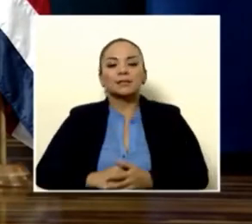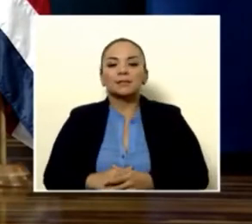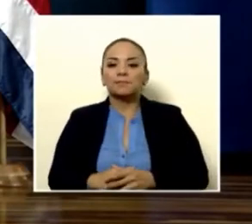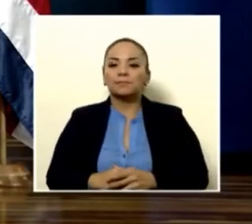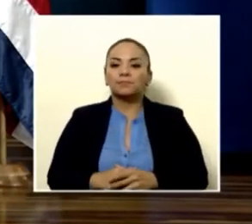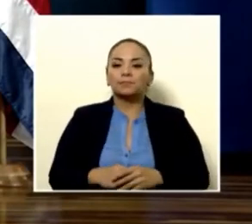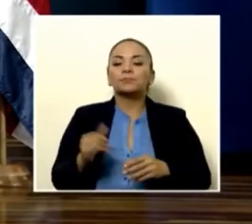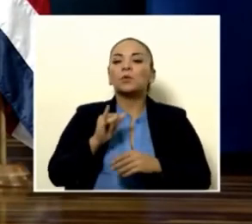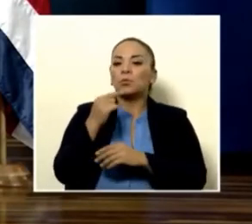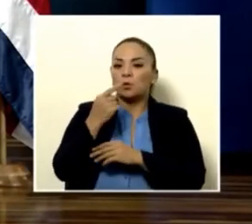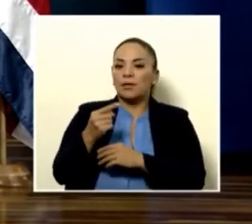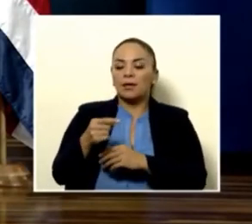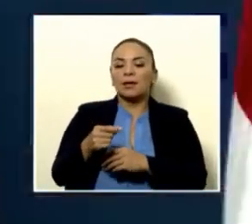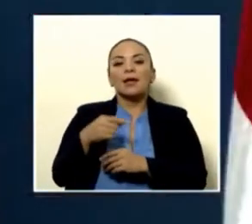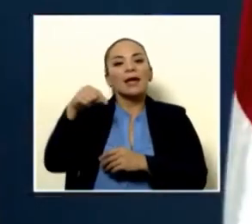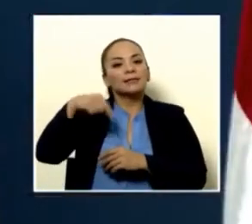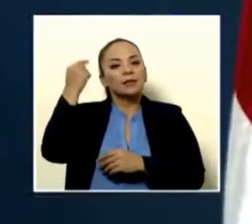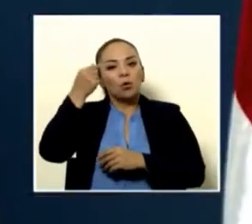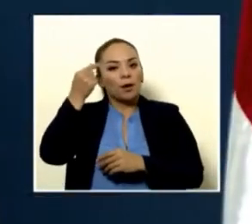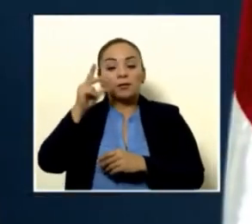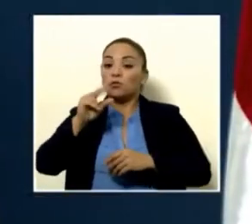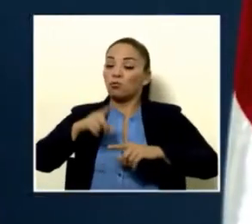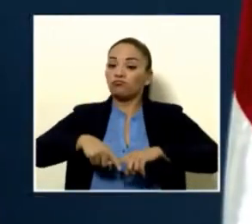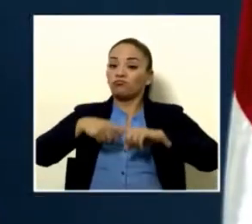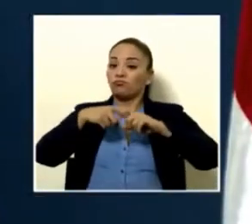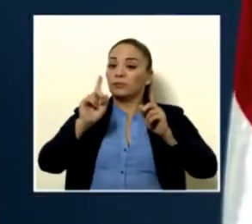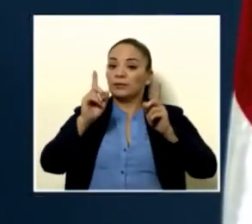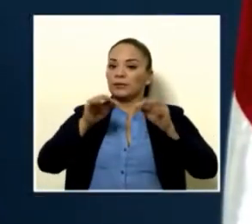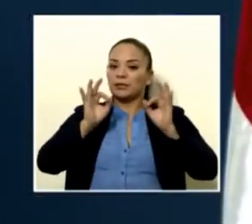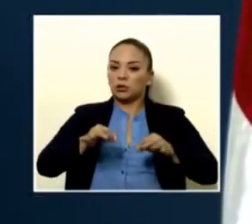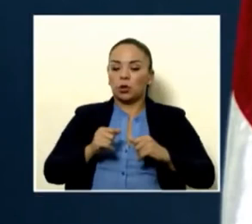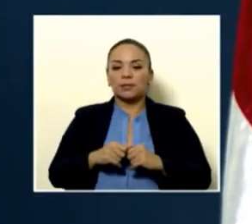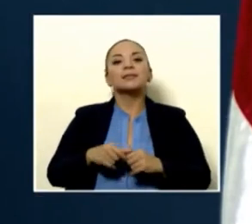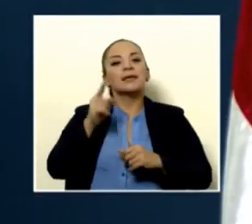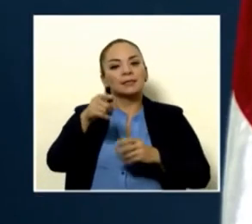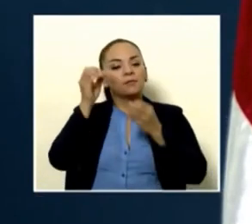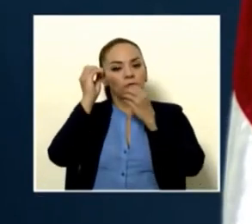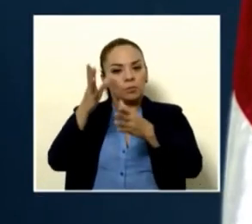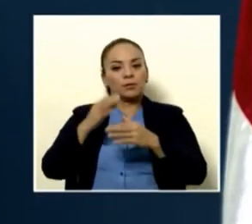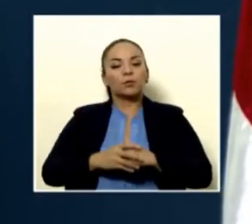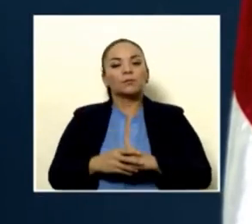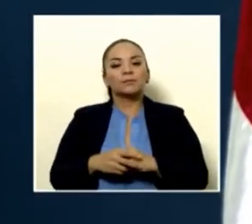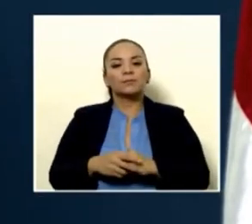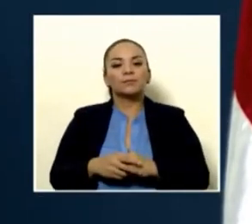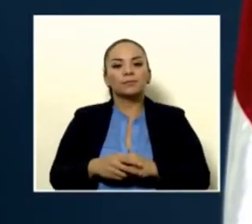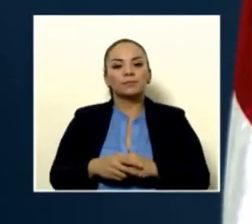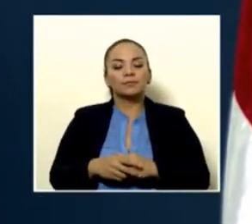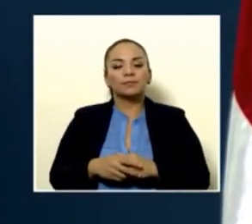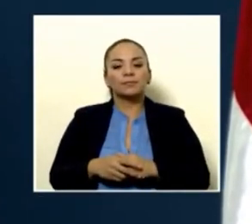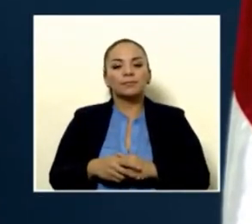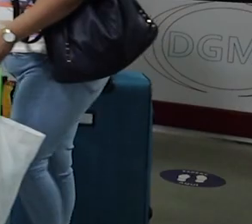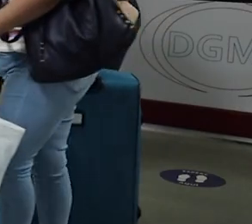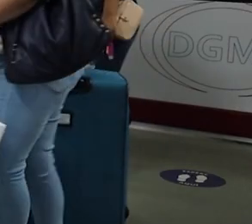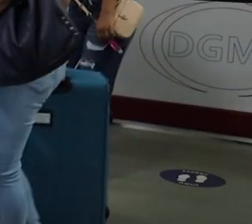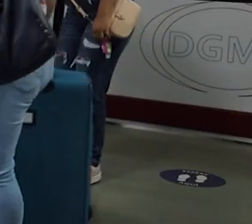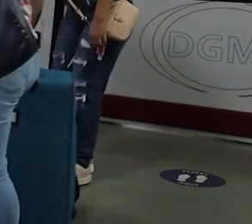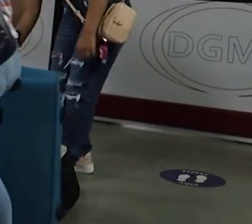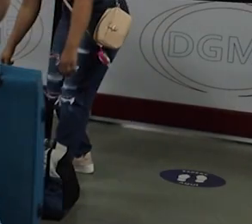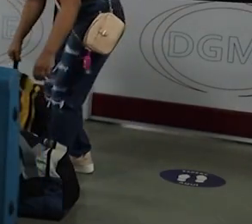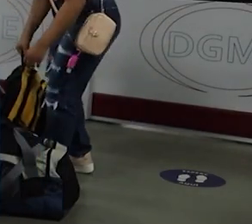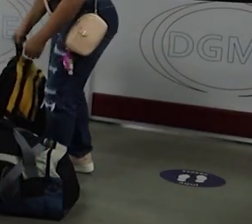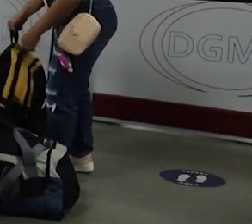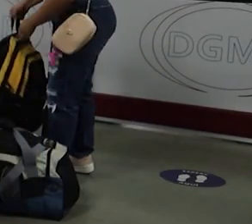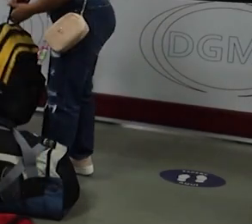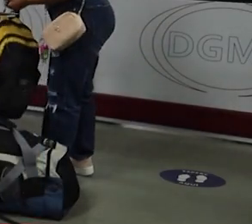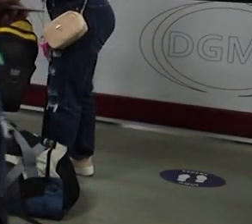el jefe de estado costarricense aprobó dos decretos que buscan frenar la migración por motivos económicos la disposición contempla